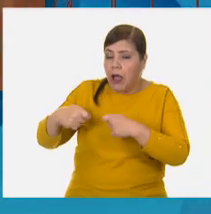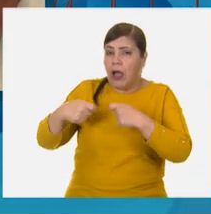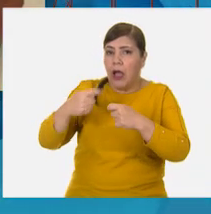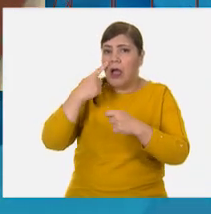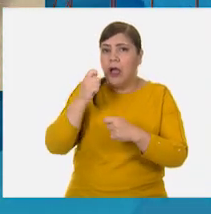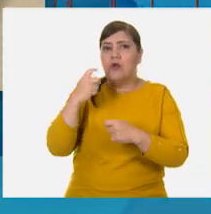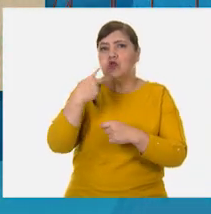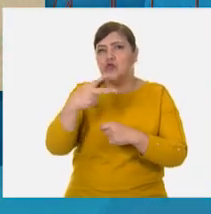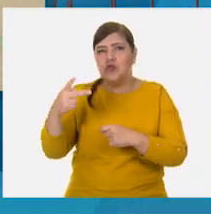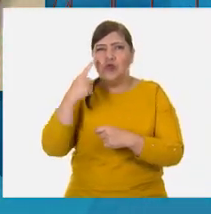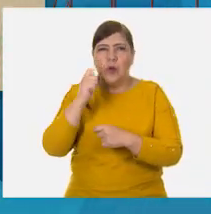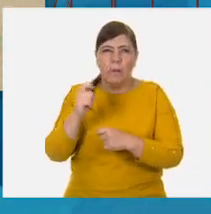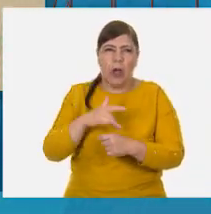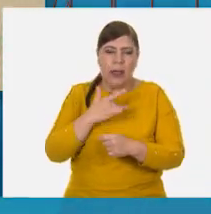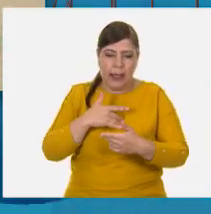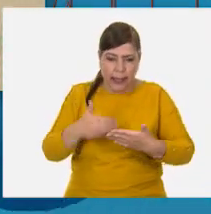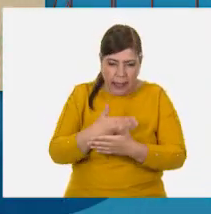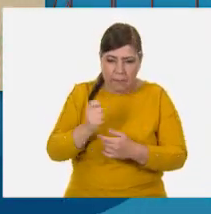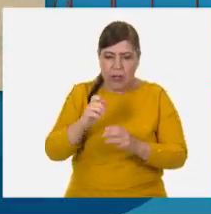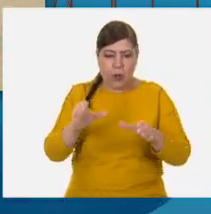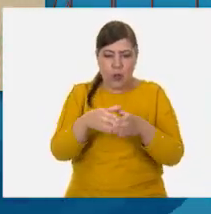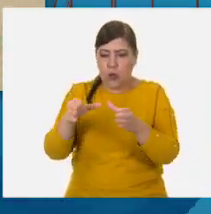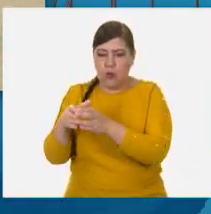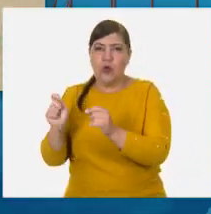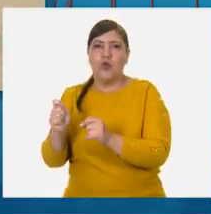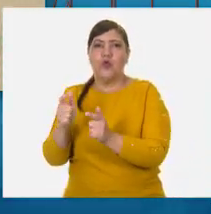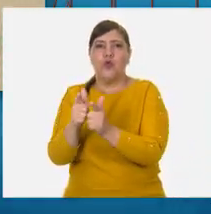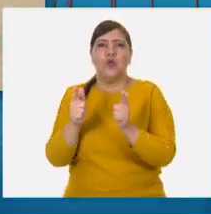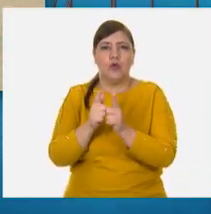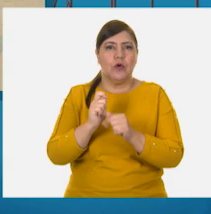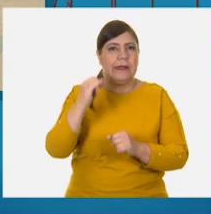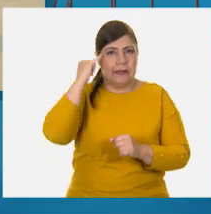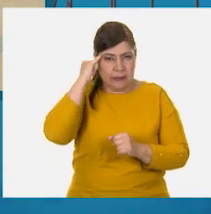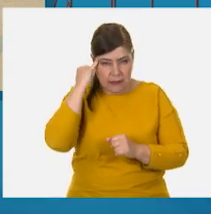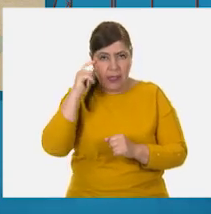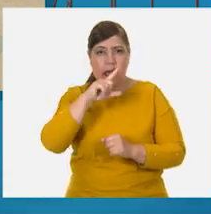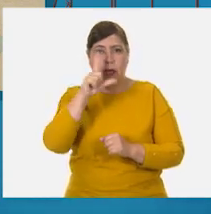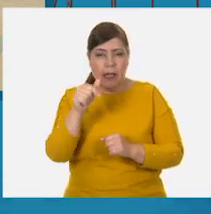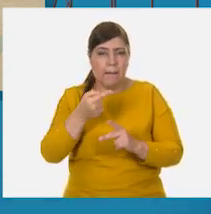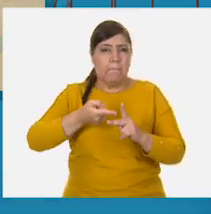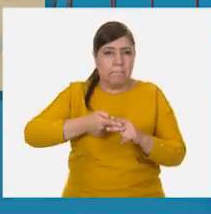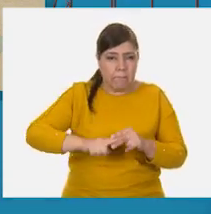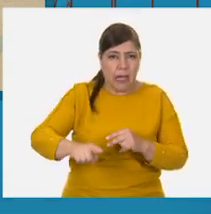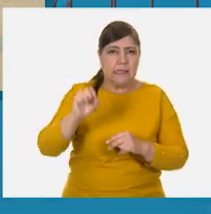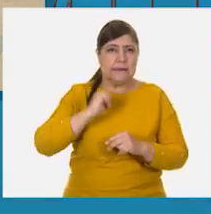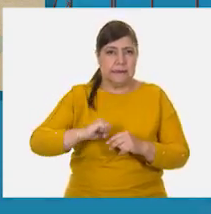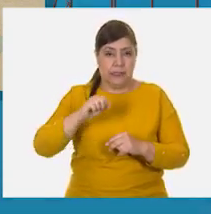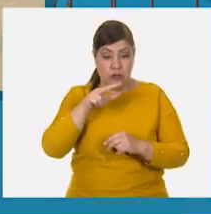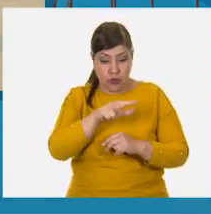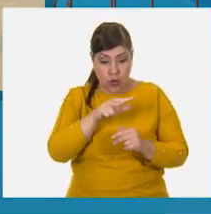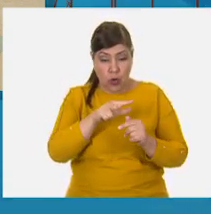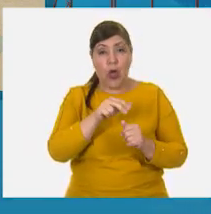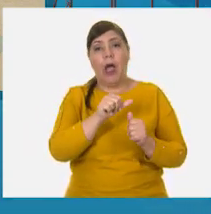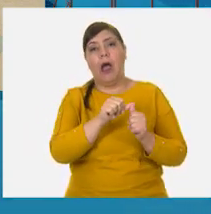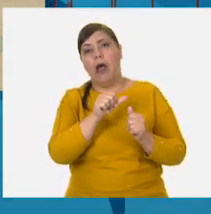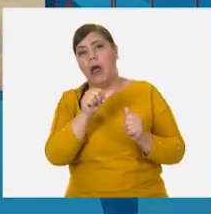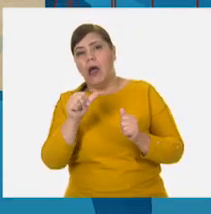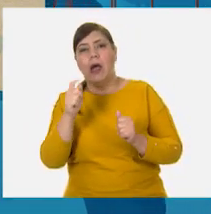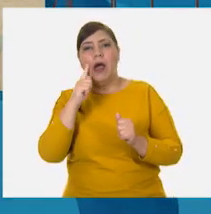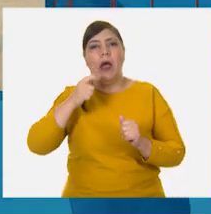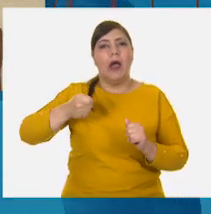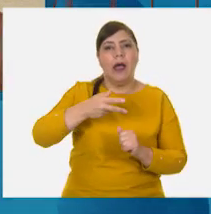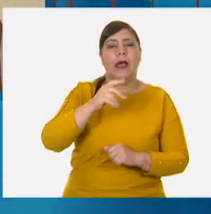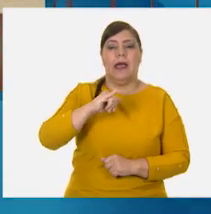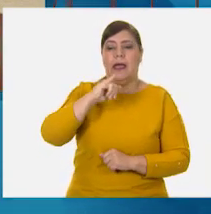barrios aborígenes, sus repúblicas de indios. Estos grupos intermedios empezaron, desde el siglo XVIII por lo menos, a ser llamados